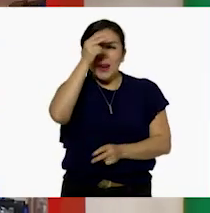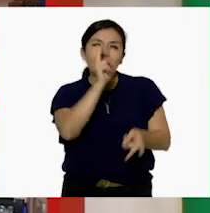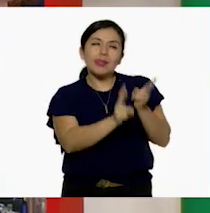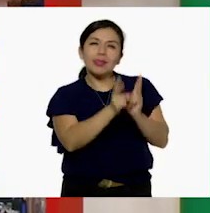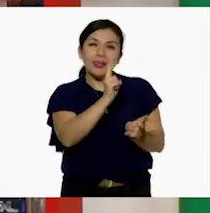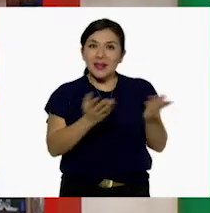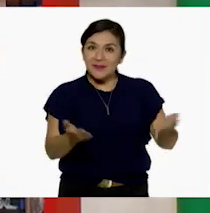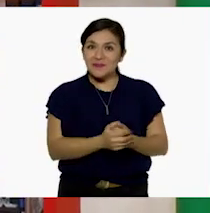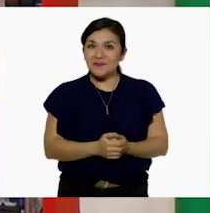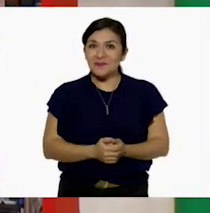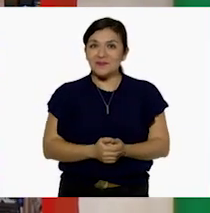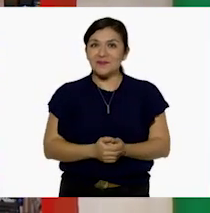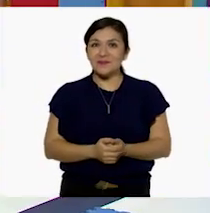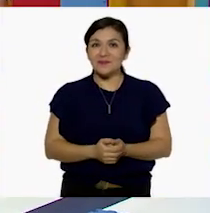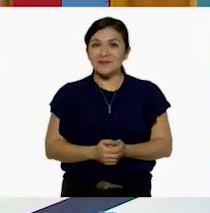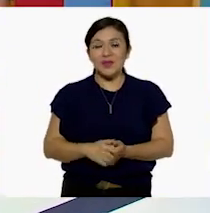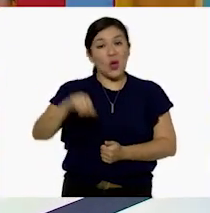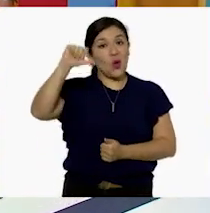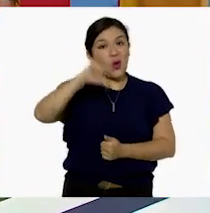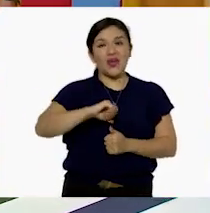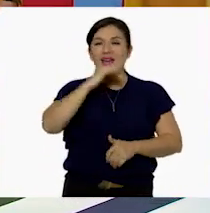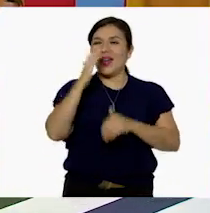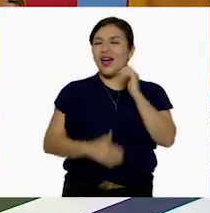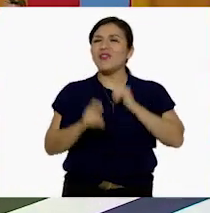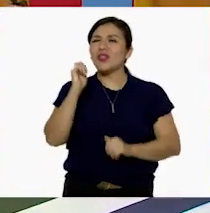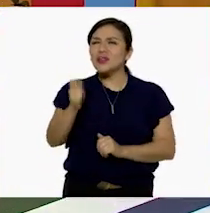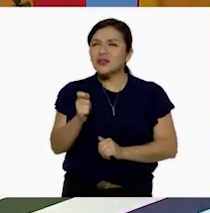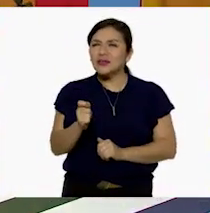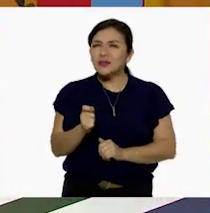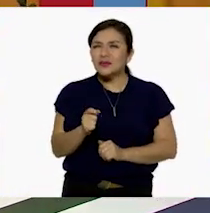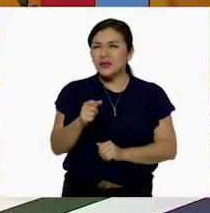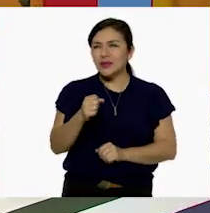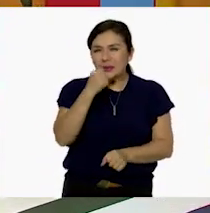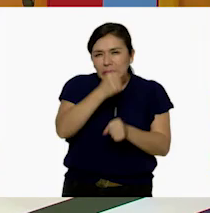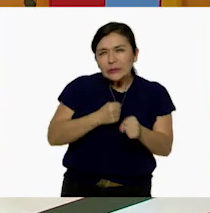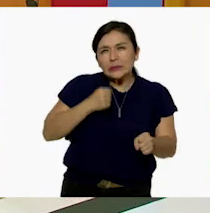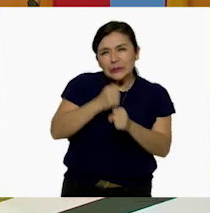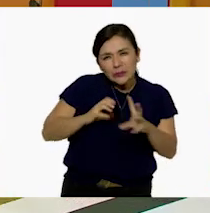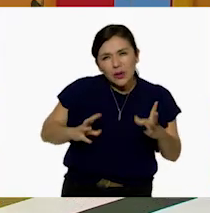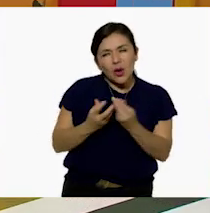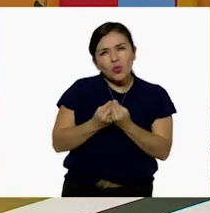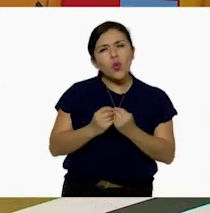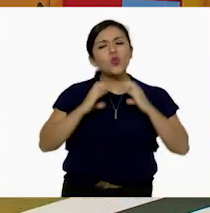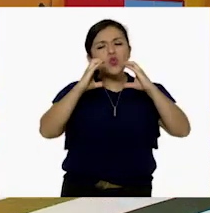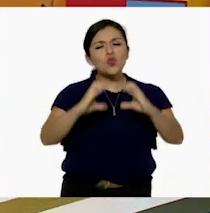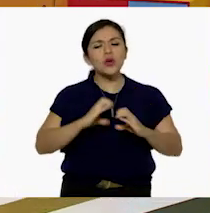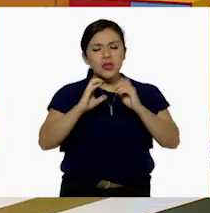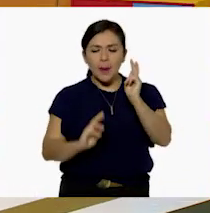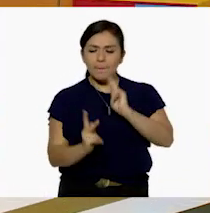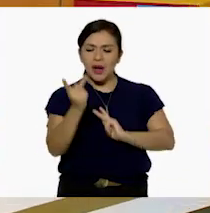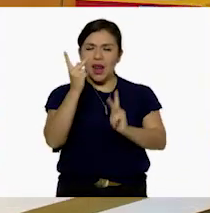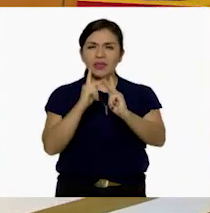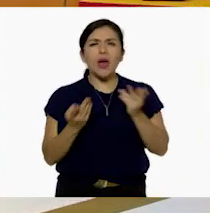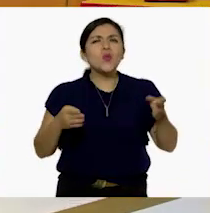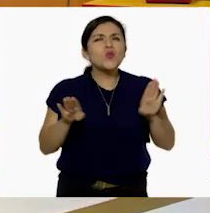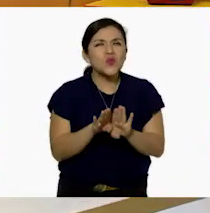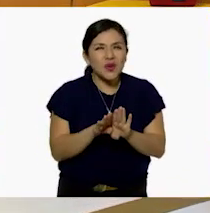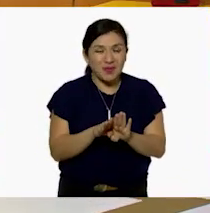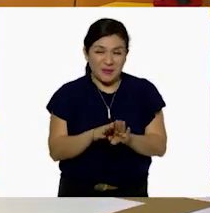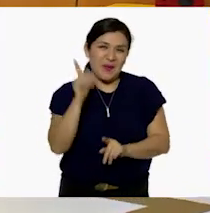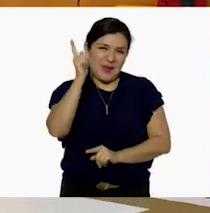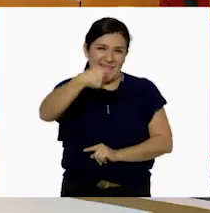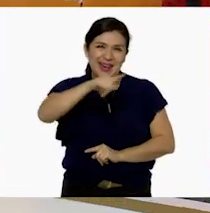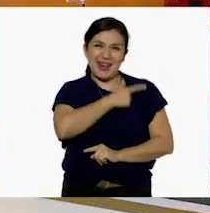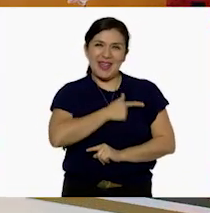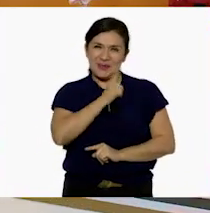lengua materna. Hemos terminado con repaso. ¿Cómo se cuida una planta? Espero que lo hayan disfrutado tanto como